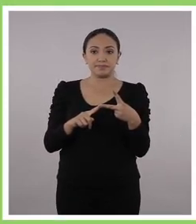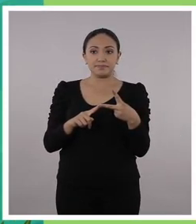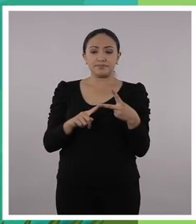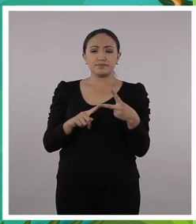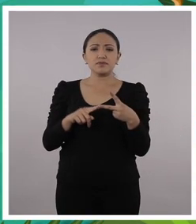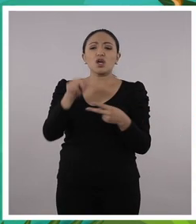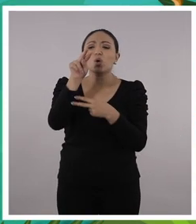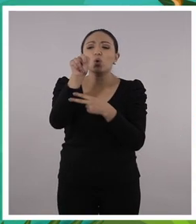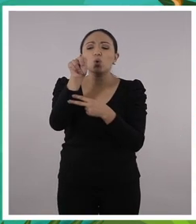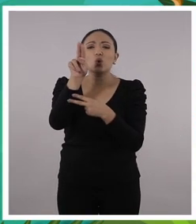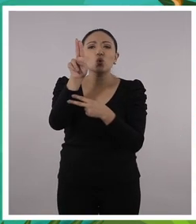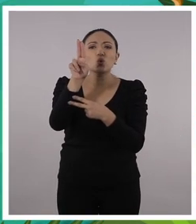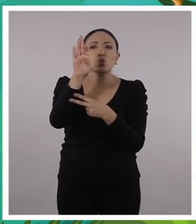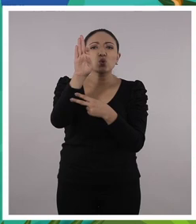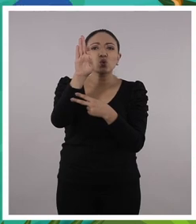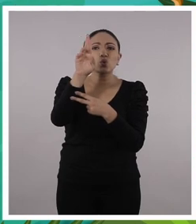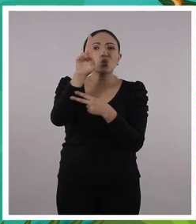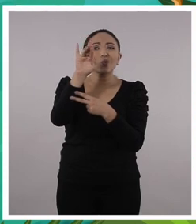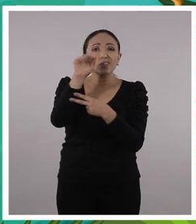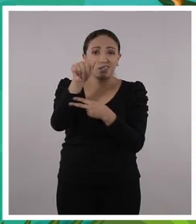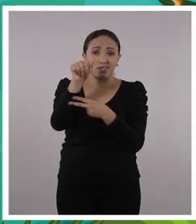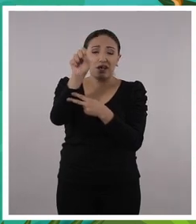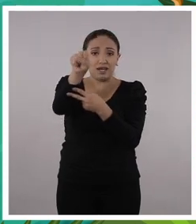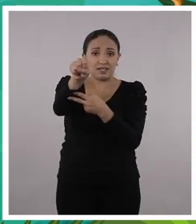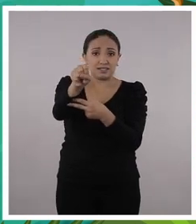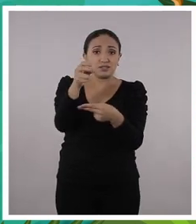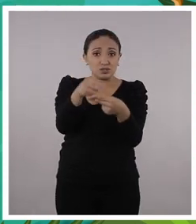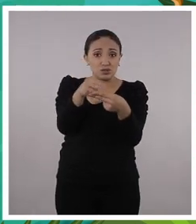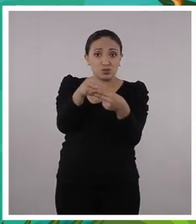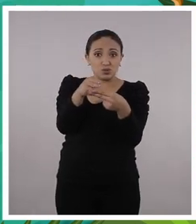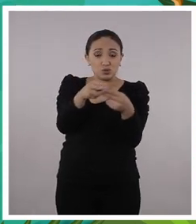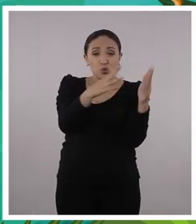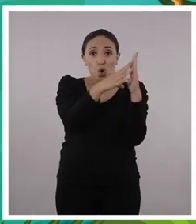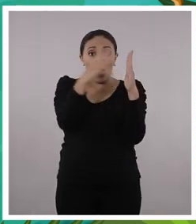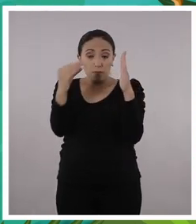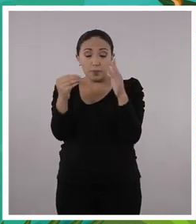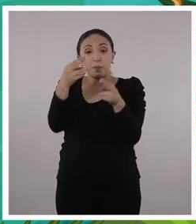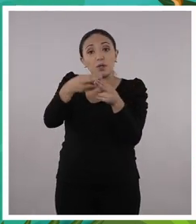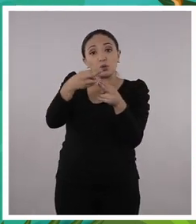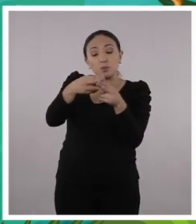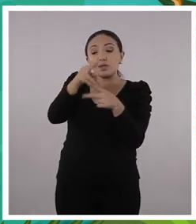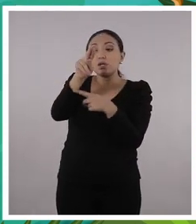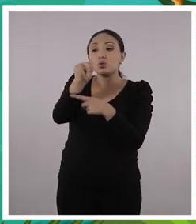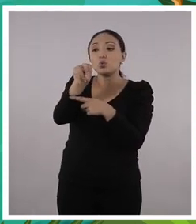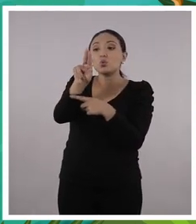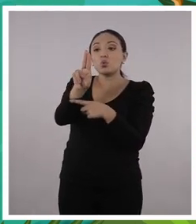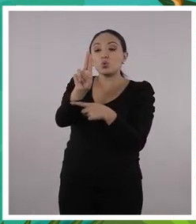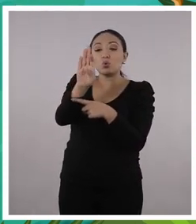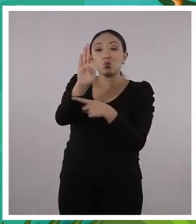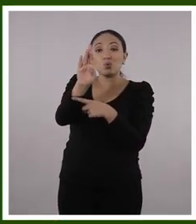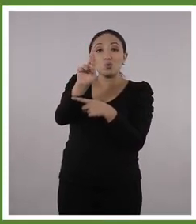Es una nutria gigante. ¡Qué bonita! ¿Pueden tratar de remedar a la nutria gigante?